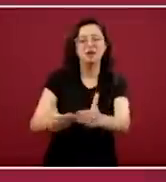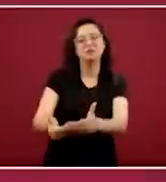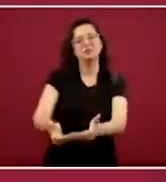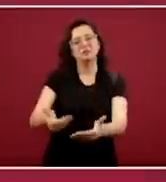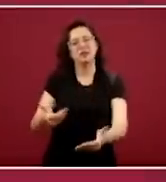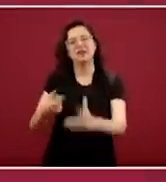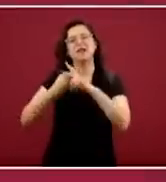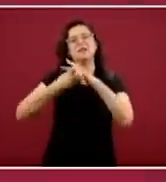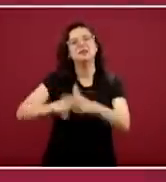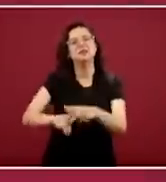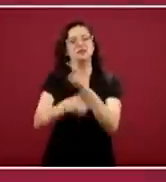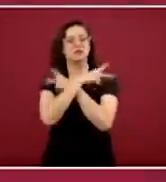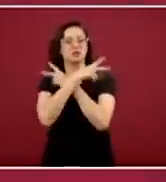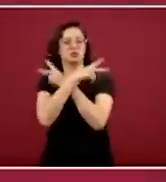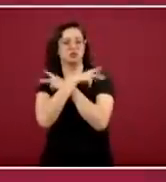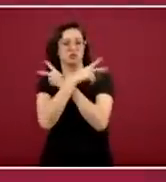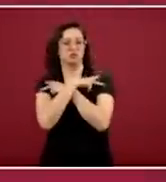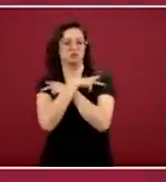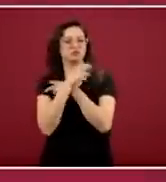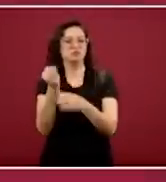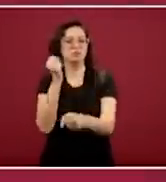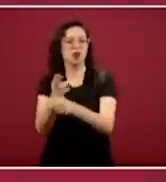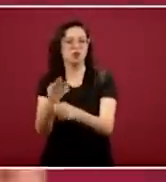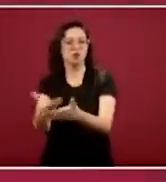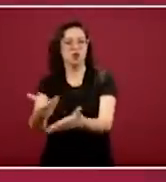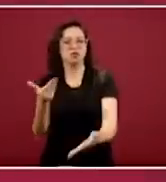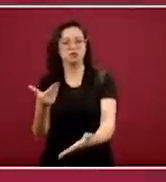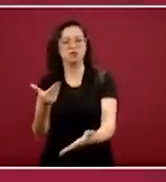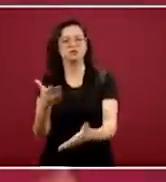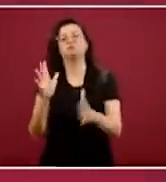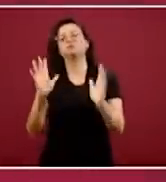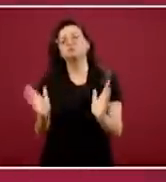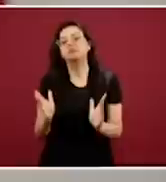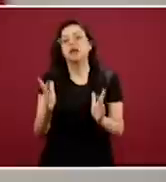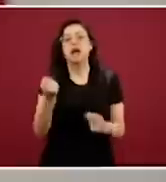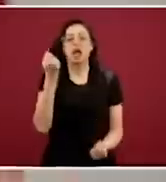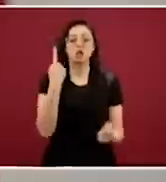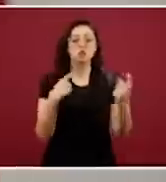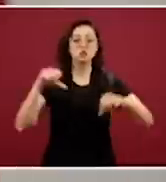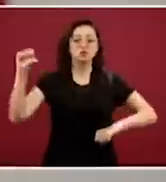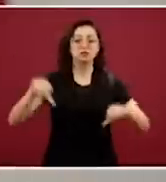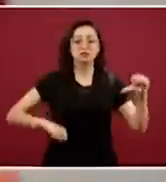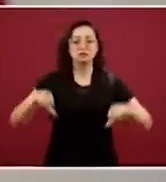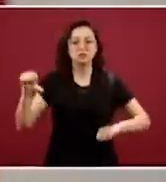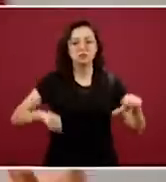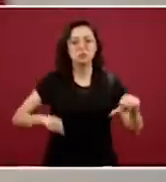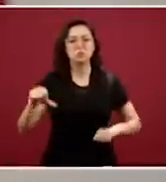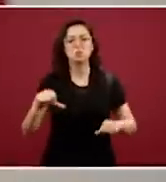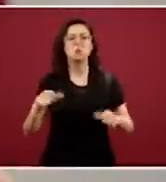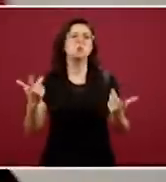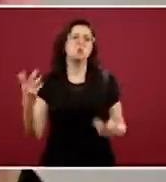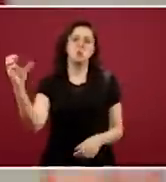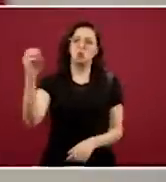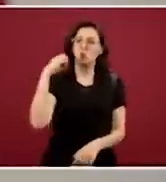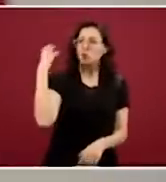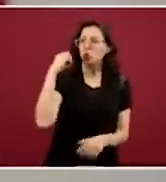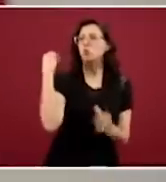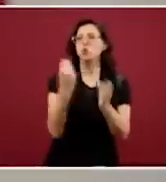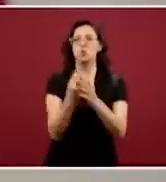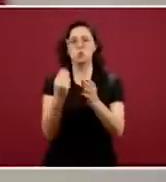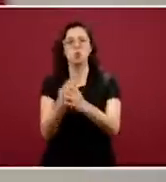de las vacaciones, pues, y la suspensión de aquellas actividades no críticas, seminarios